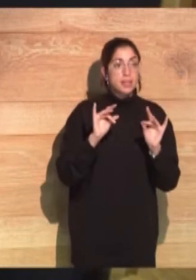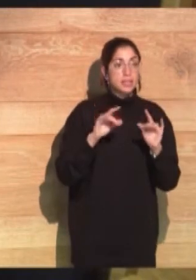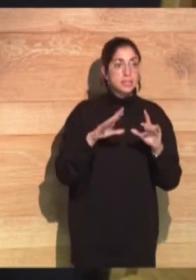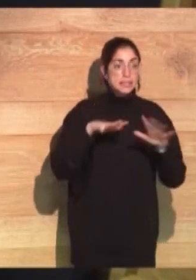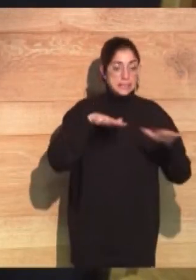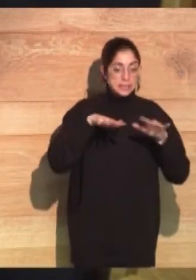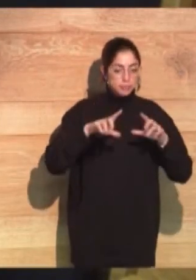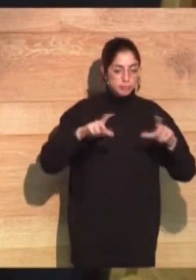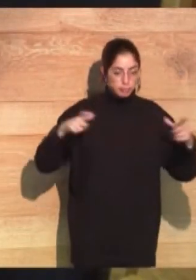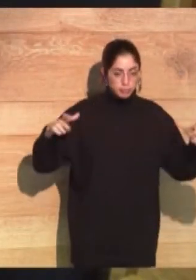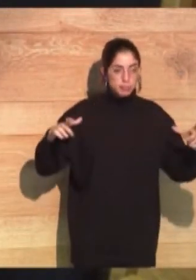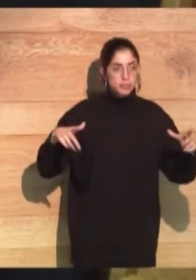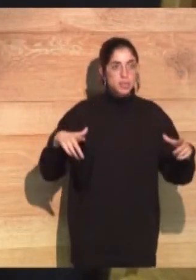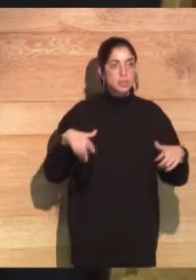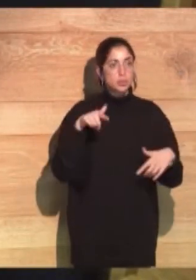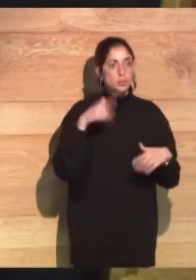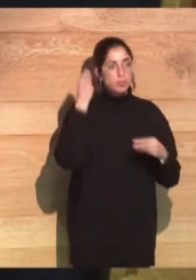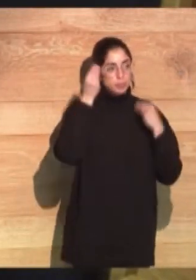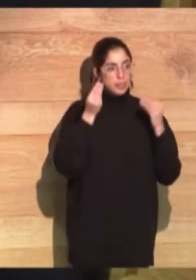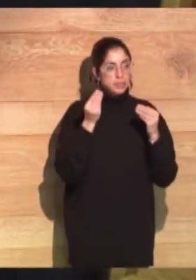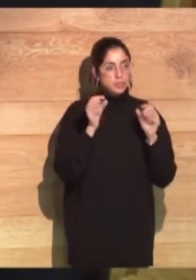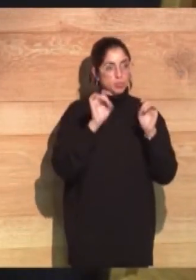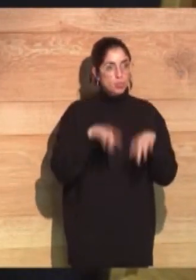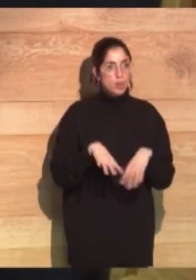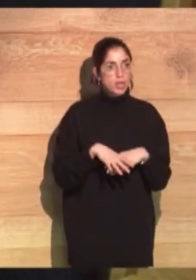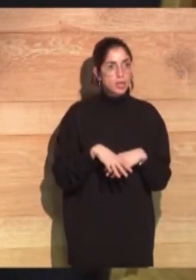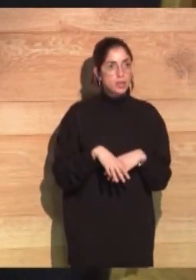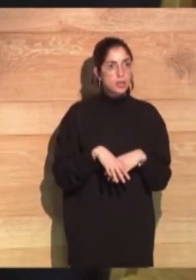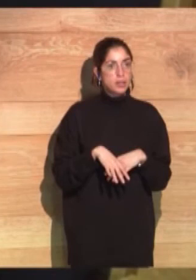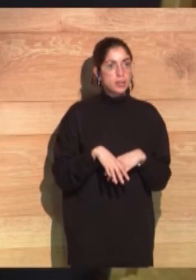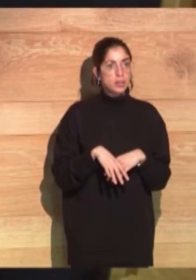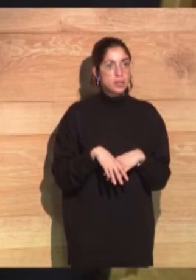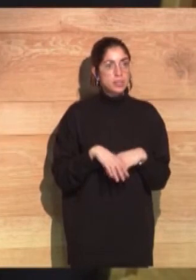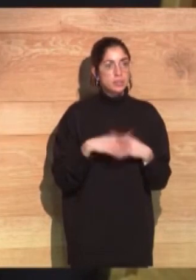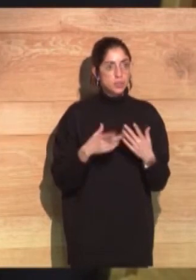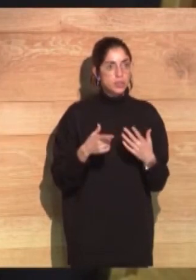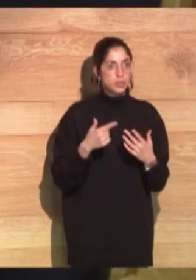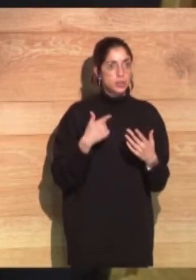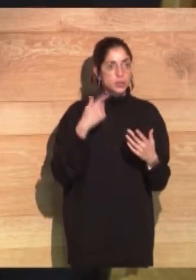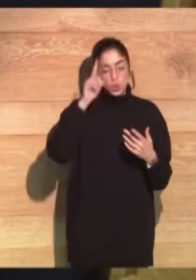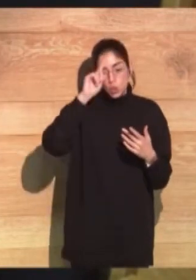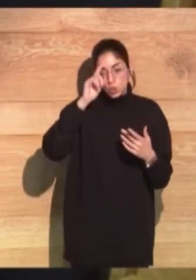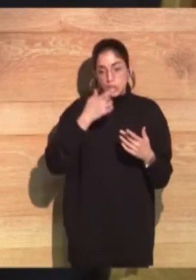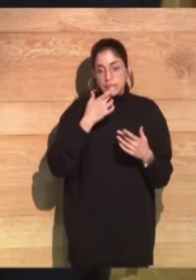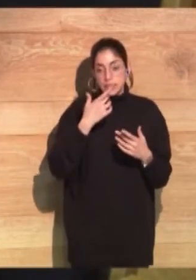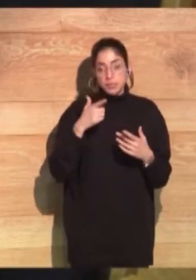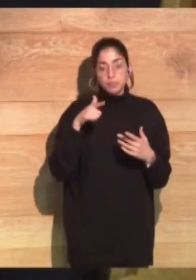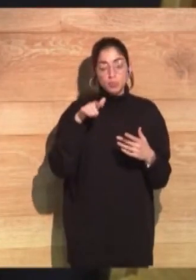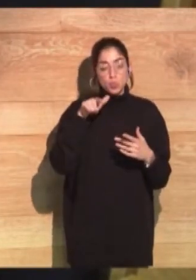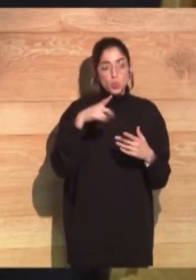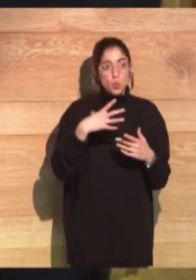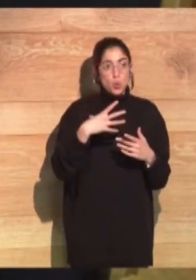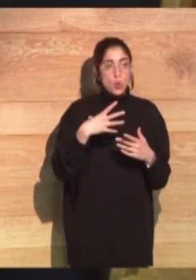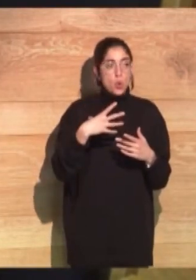gente espiritual. No sé si puede entender la pregunta, la vibración, las vibraciones de la